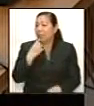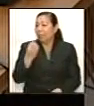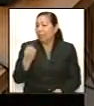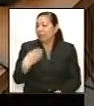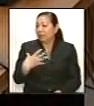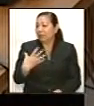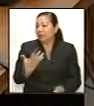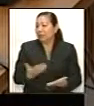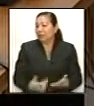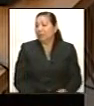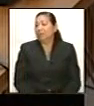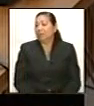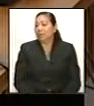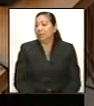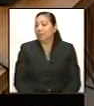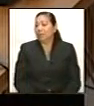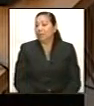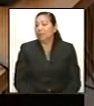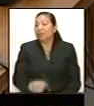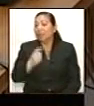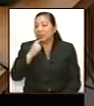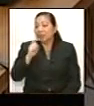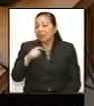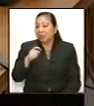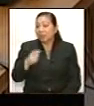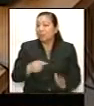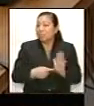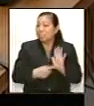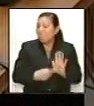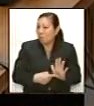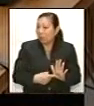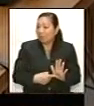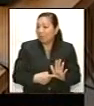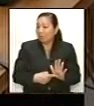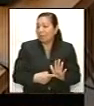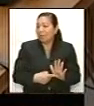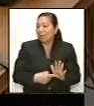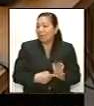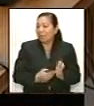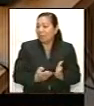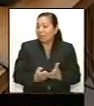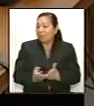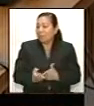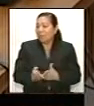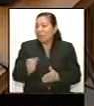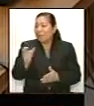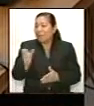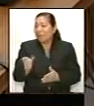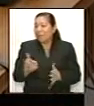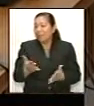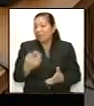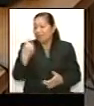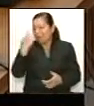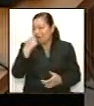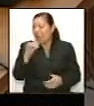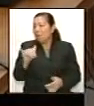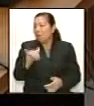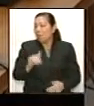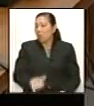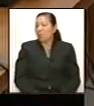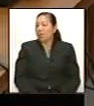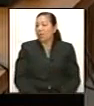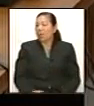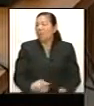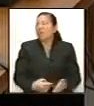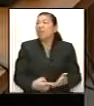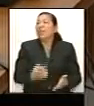como que necesitaba la evidencia de una infidelidad de una persona que se parecía a mí. Entonces le explico